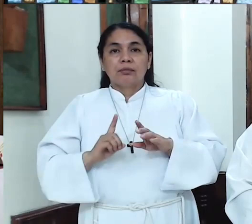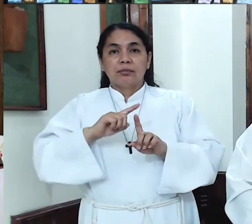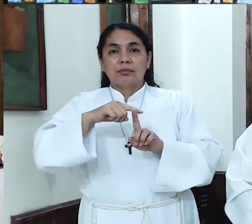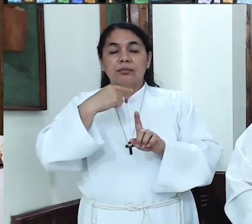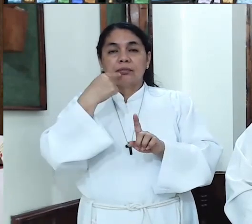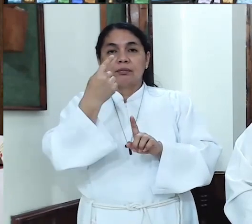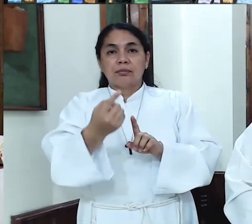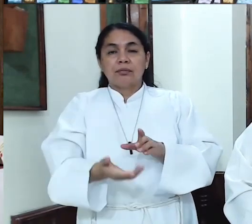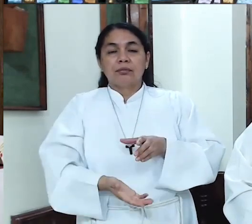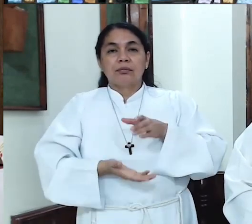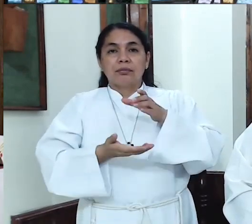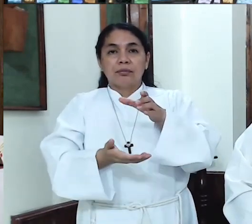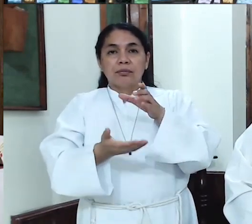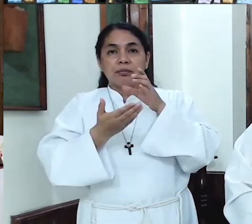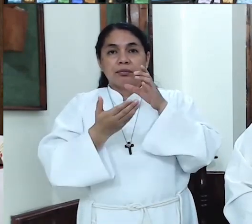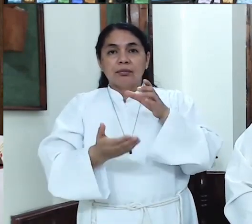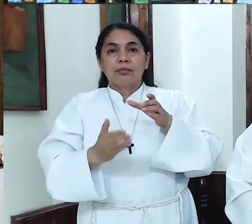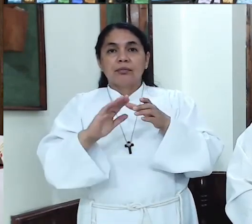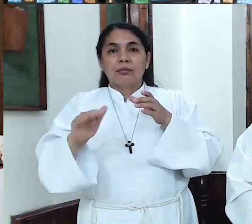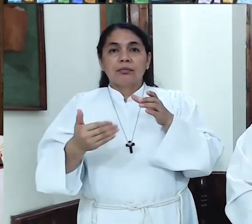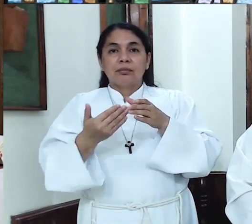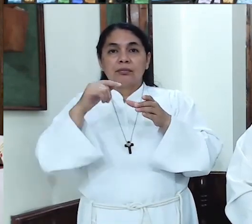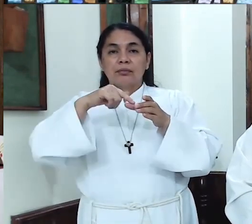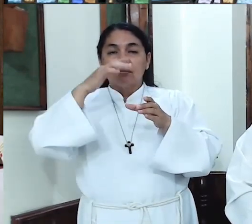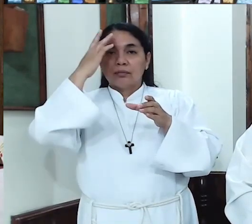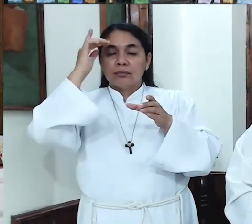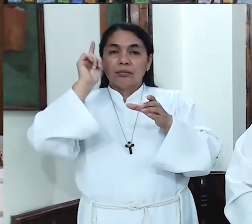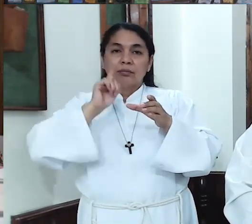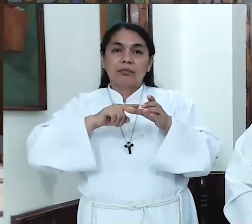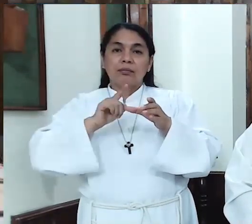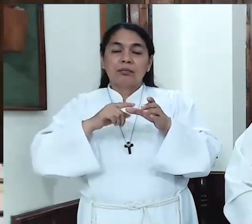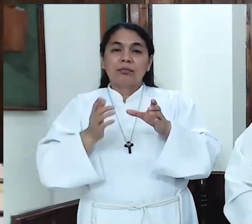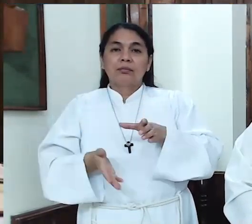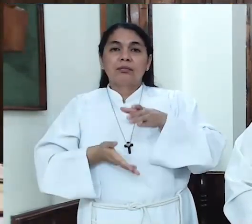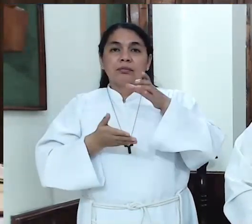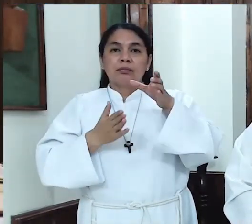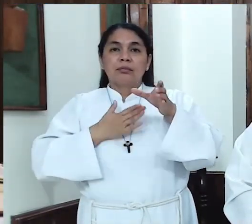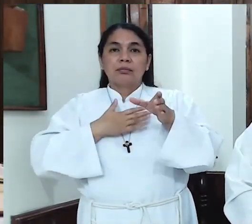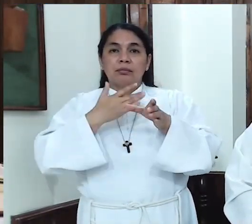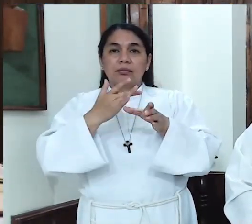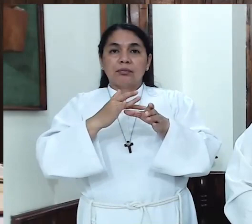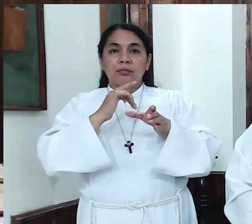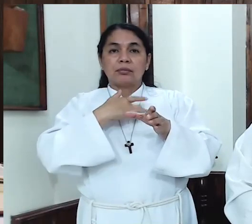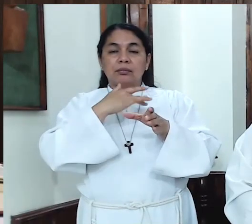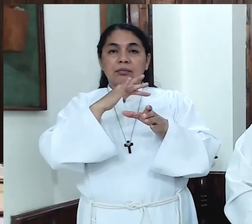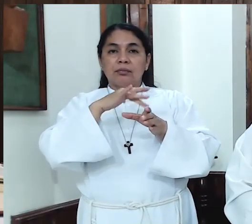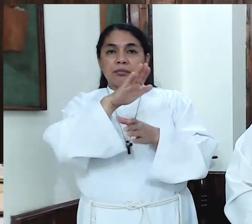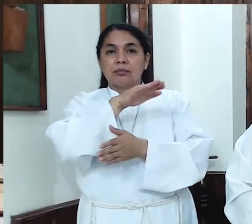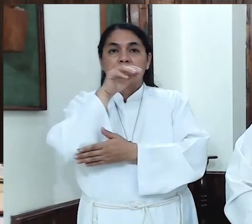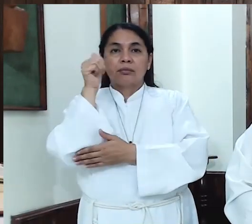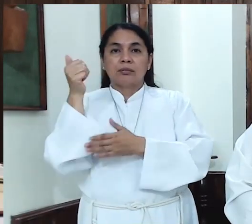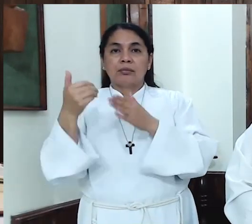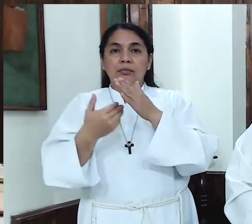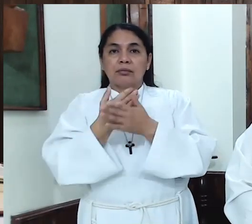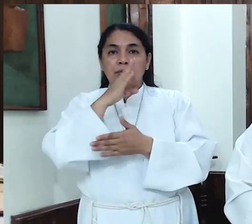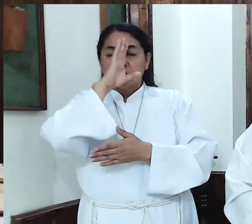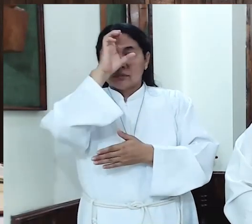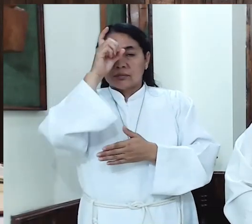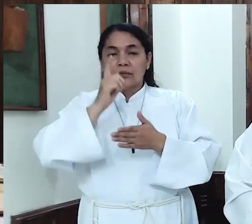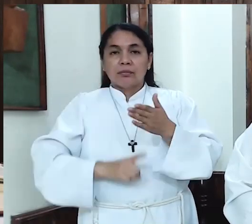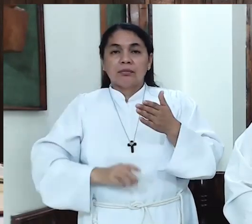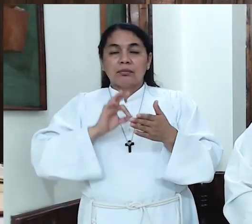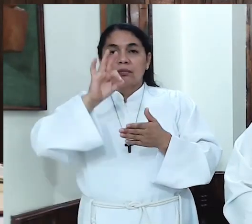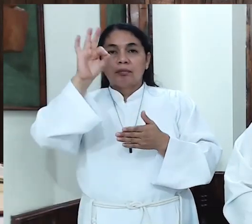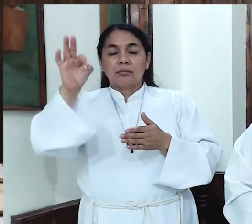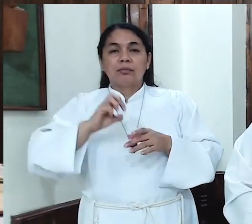diciendo, tomen y beban todos de él, porque ese es el cáliz de mi sangre, sangre de la alianza